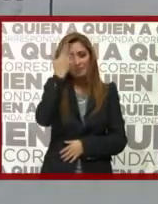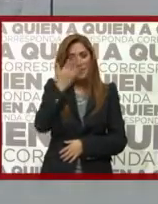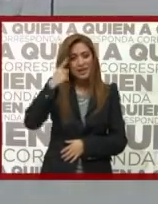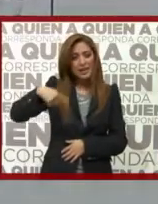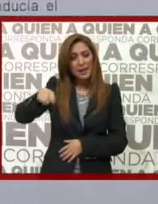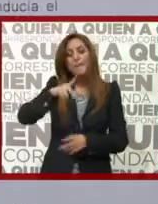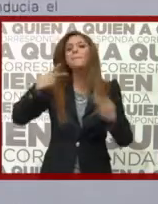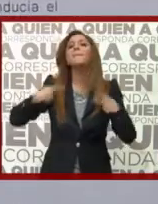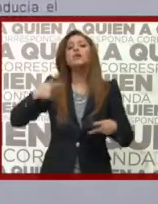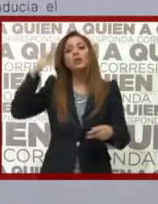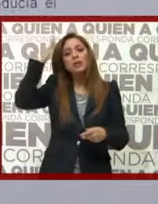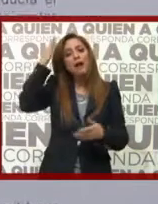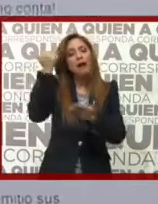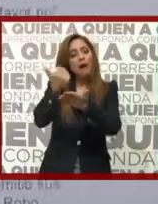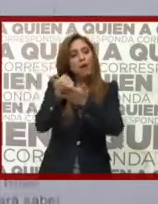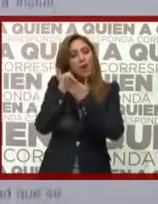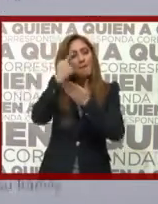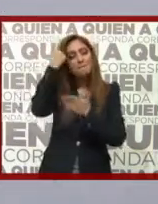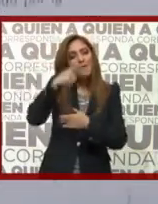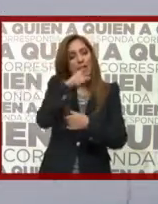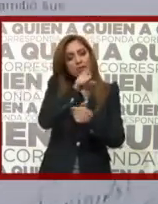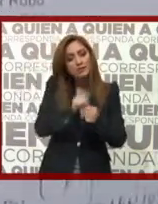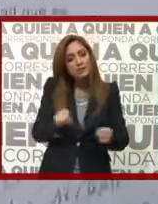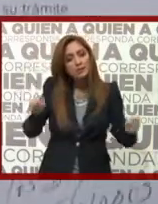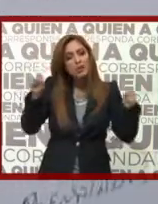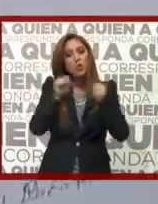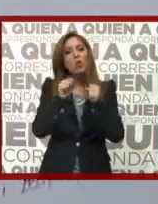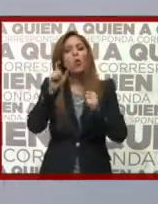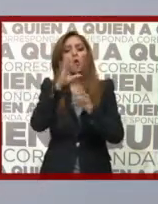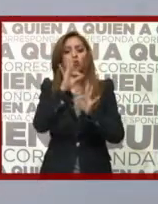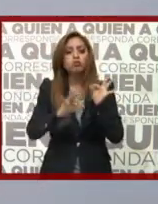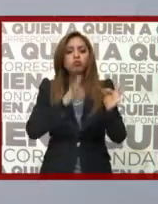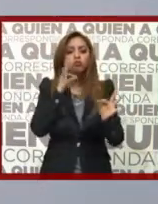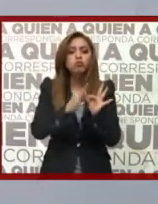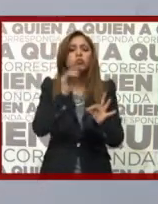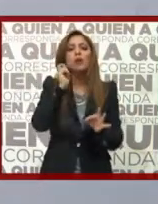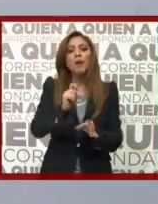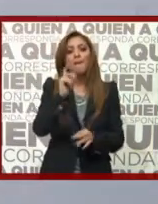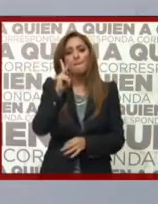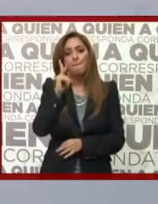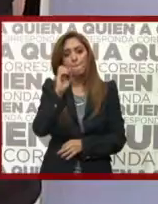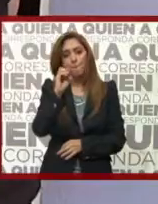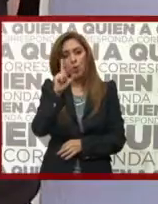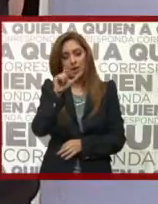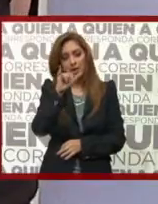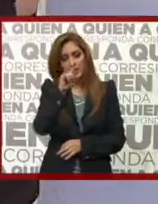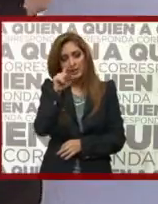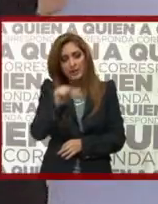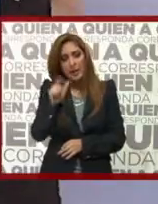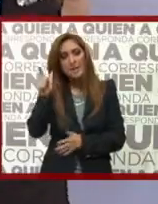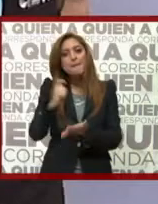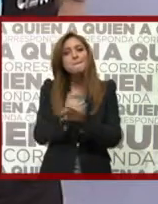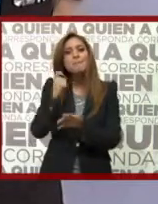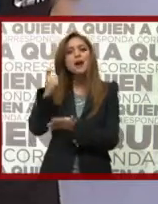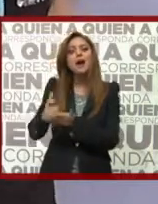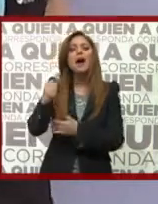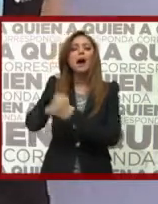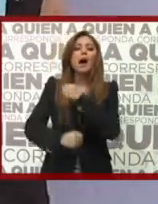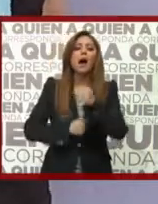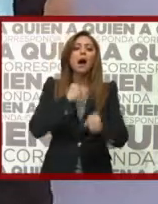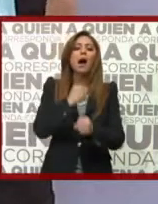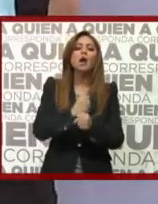autoridades intervengan para que la compañía de seguros cumpla con lo que establece su póliza, por la cual pagó una anualidad